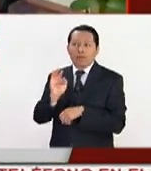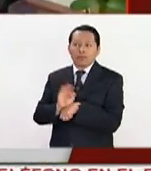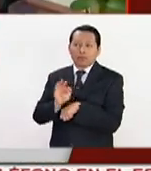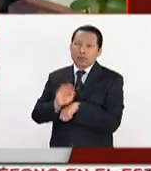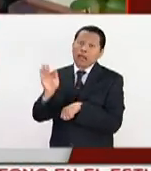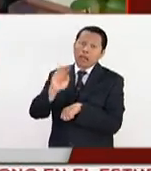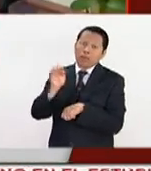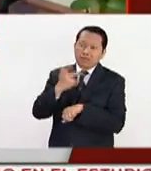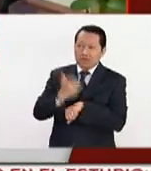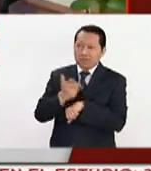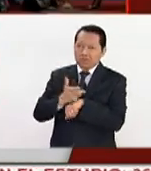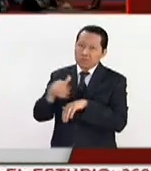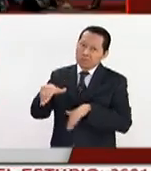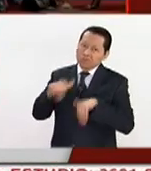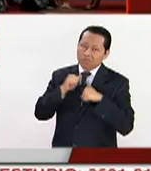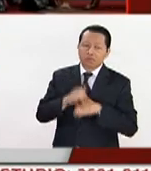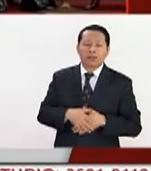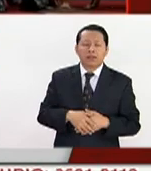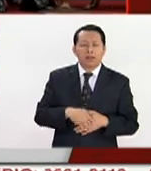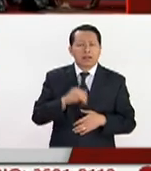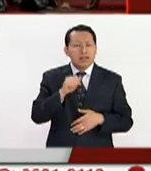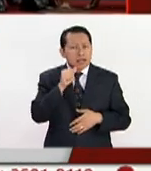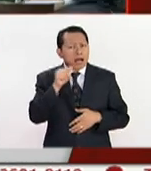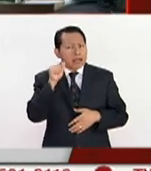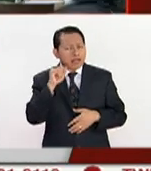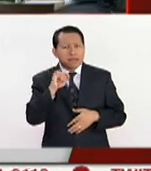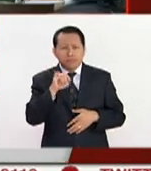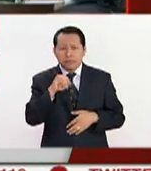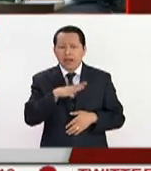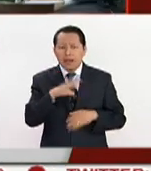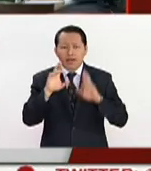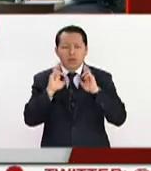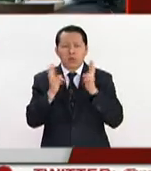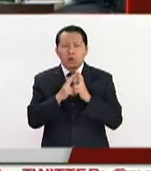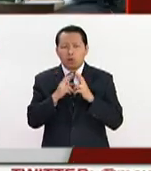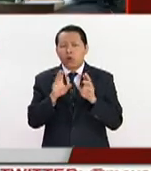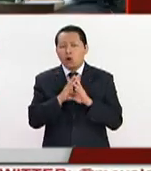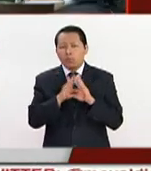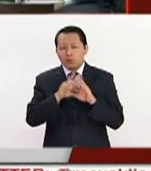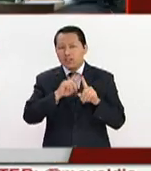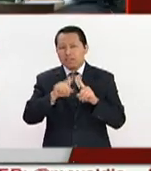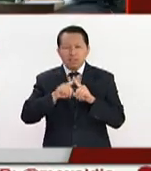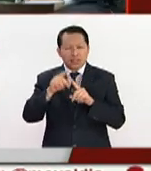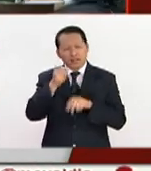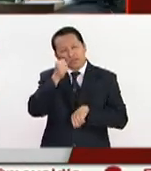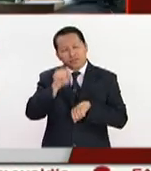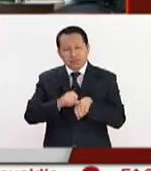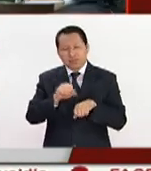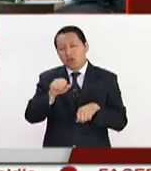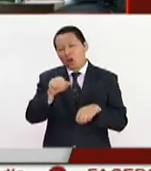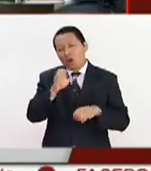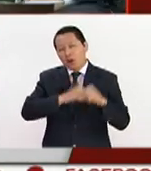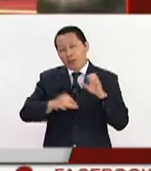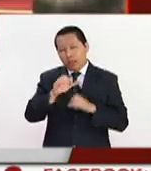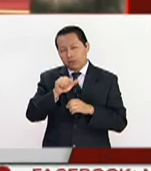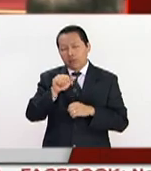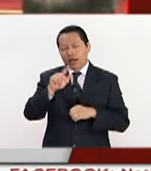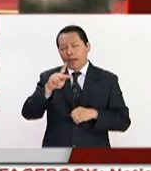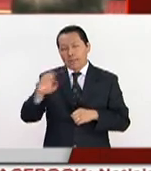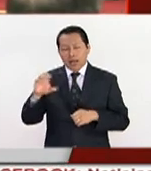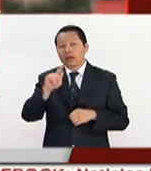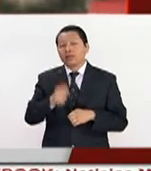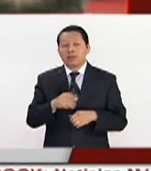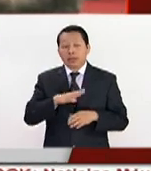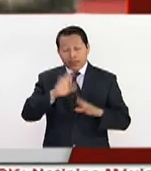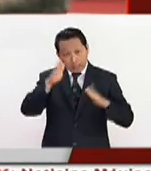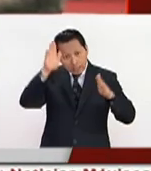Unidos. Justamente el día de ayer ya comentaban, a partir de la reunión de ministros de comercio de APEC, que pues al parecer ya hay